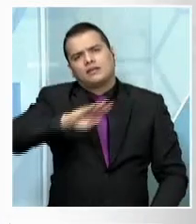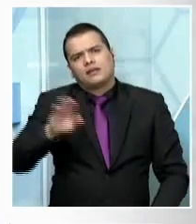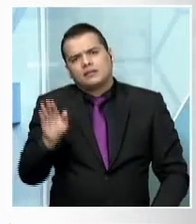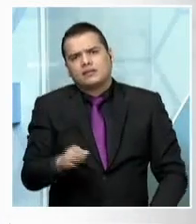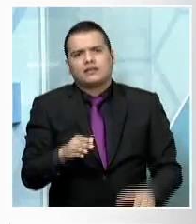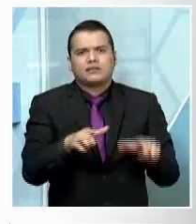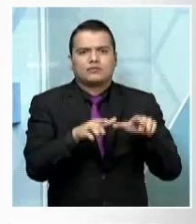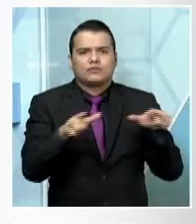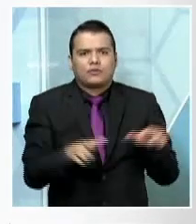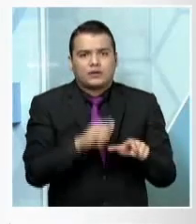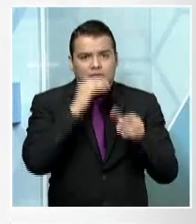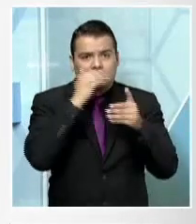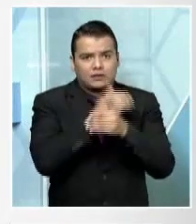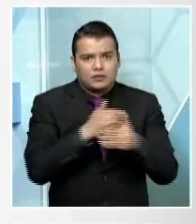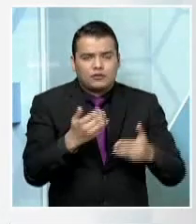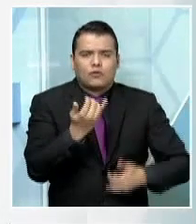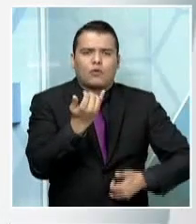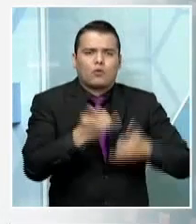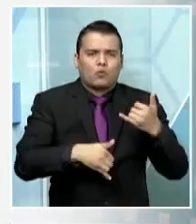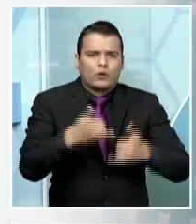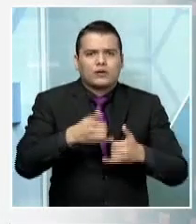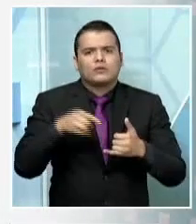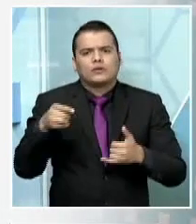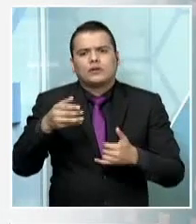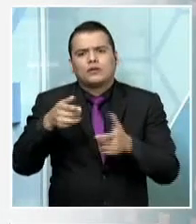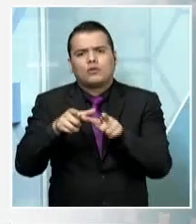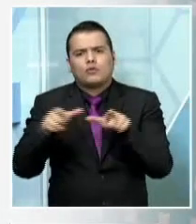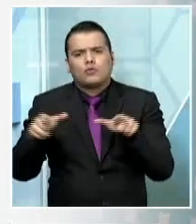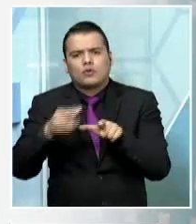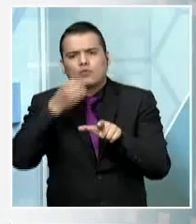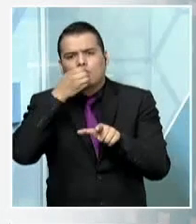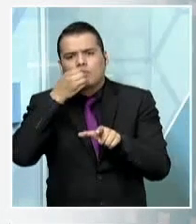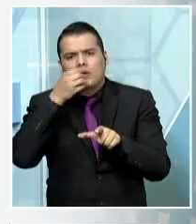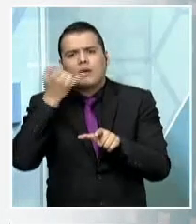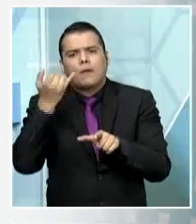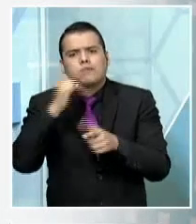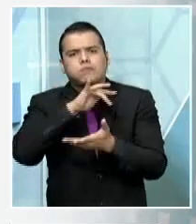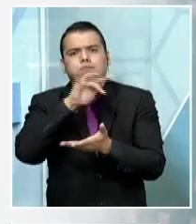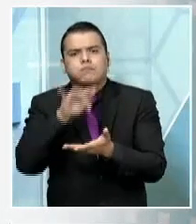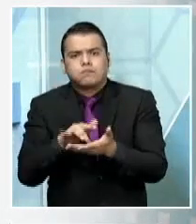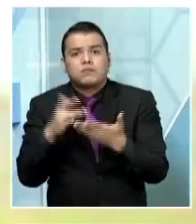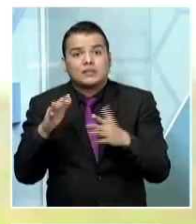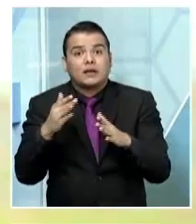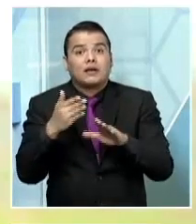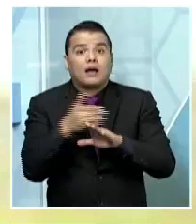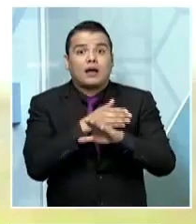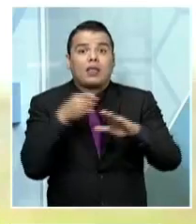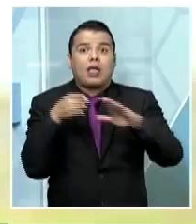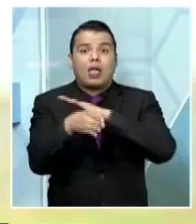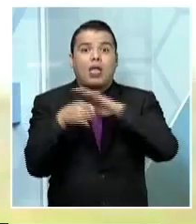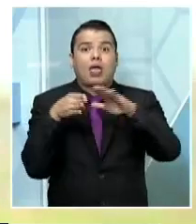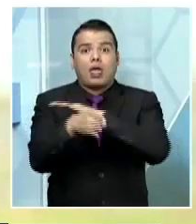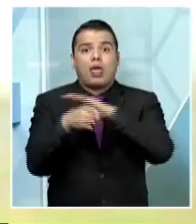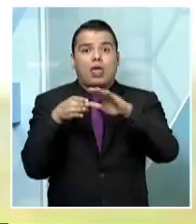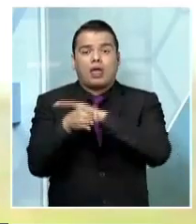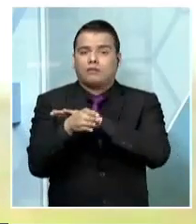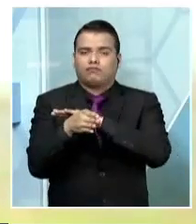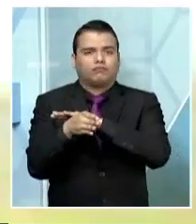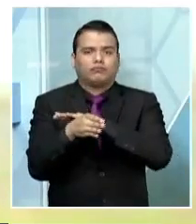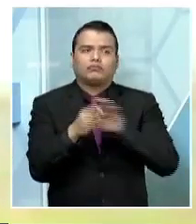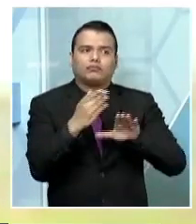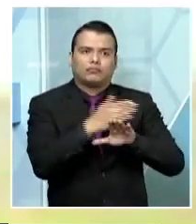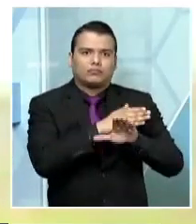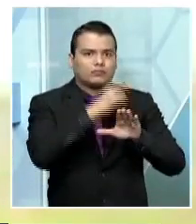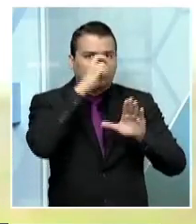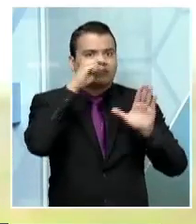infantiles, hasta comedores y demás atractivos. En cada espacio se regulará el ingreso. Identificamos a las personas con manillas de